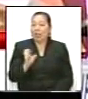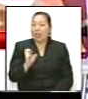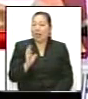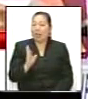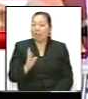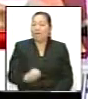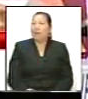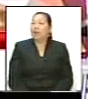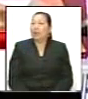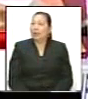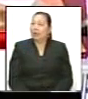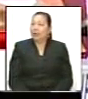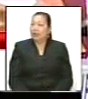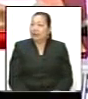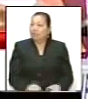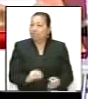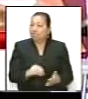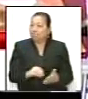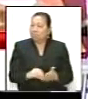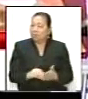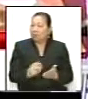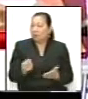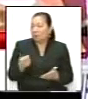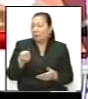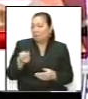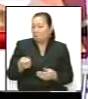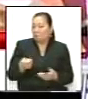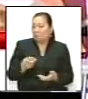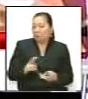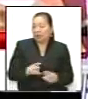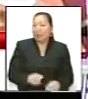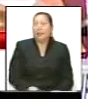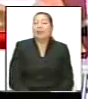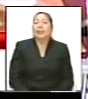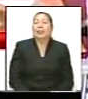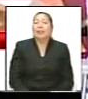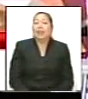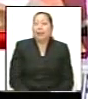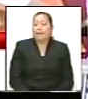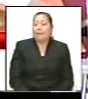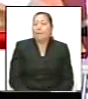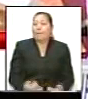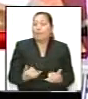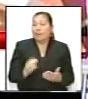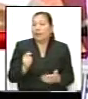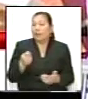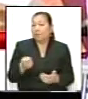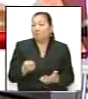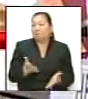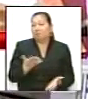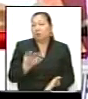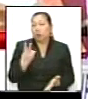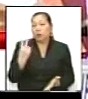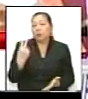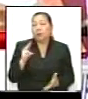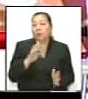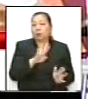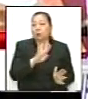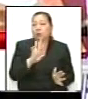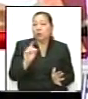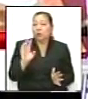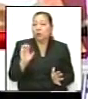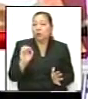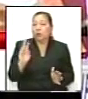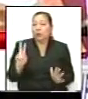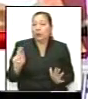165-2018-EF, se había autorizado un crédito suplementario. Este crédito fue por